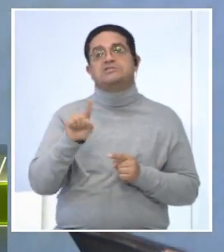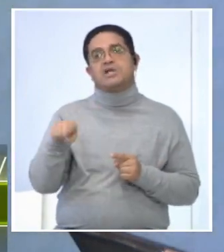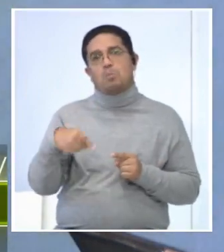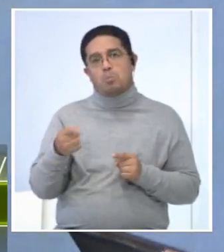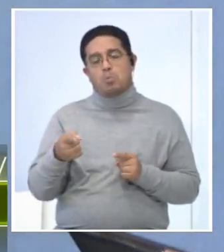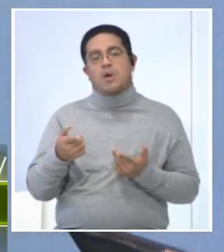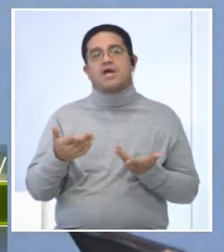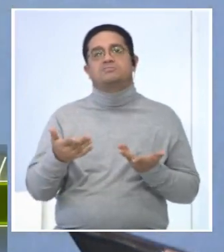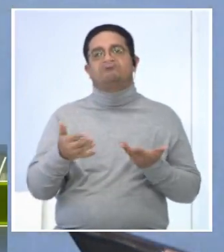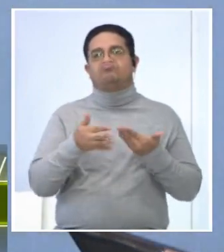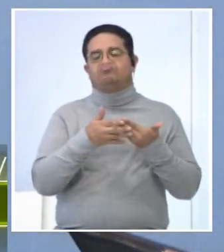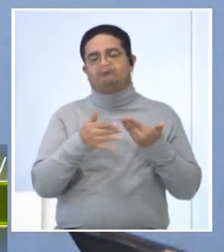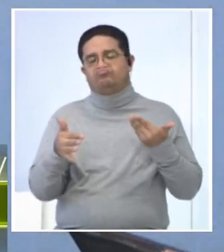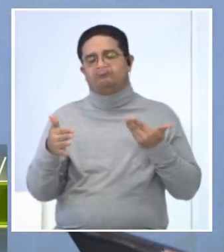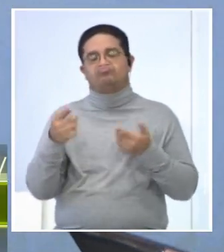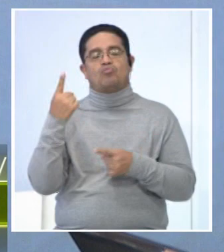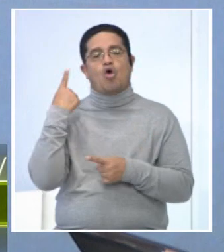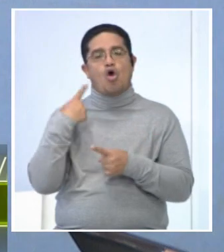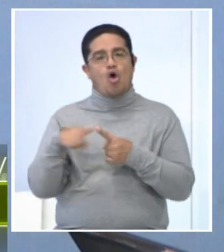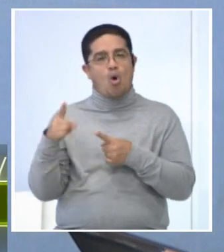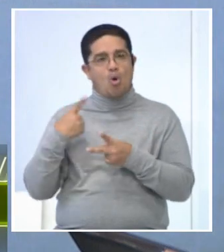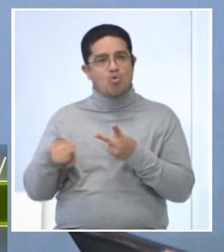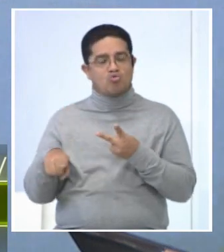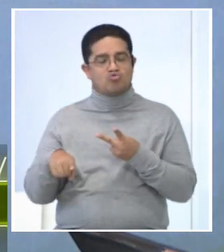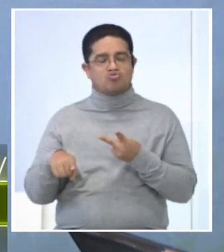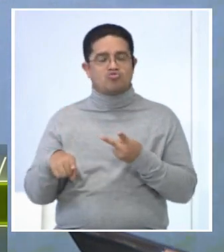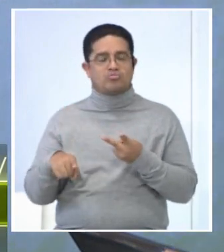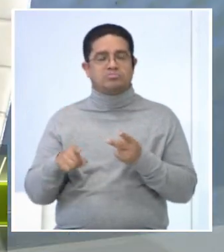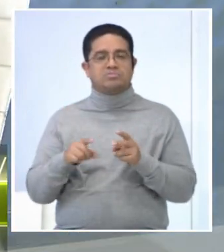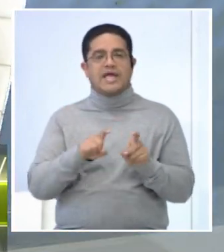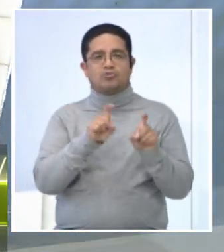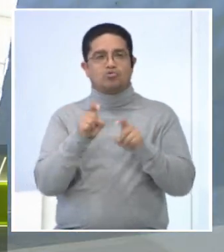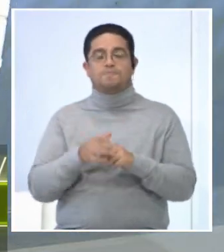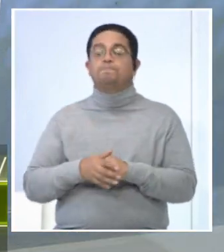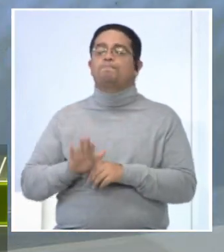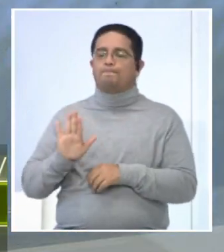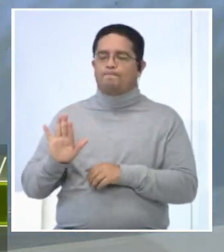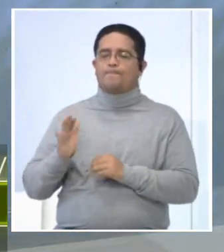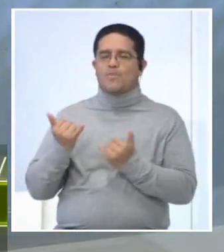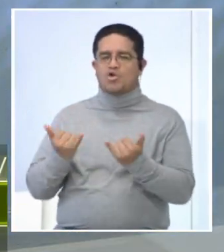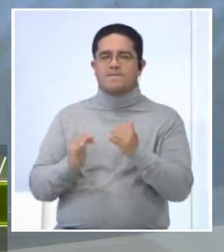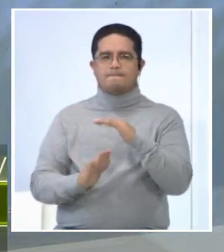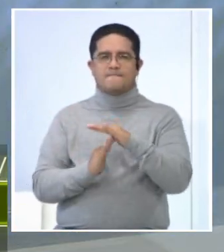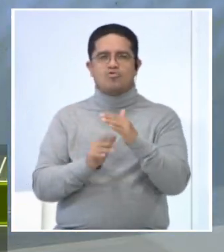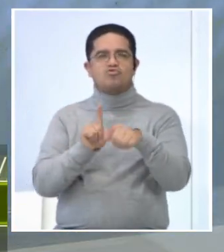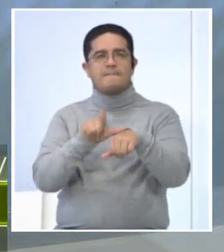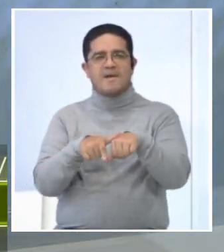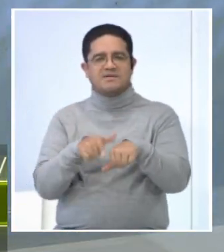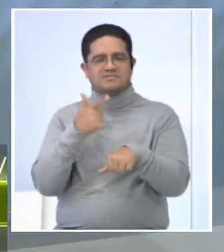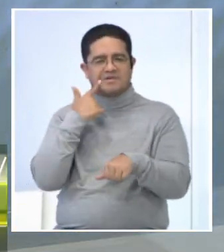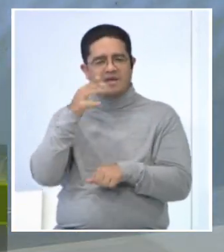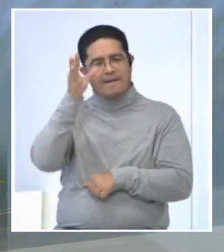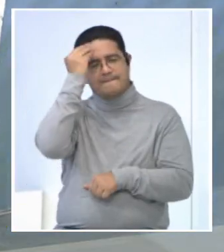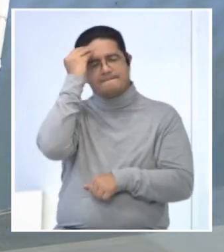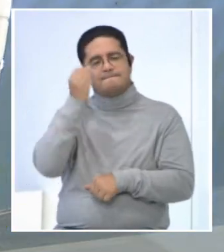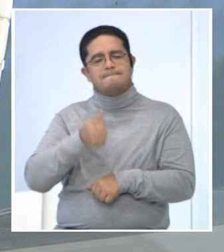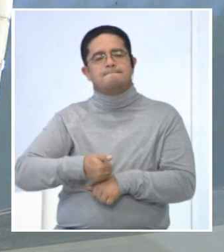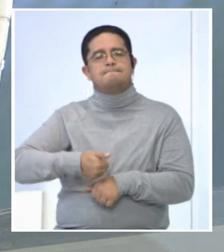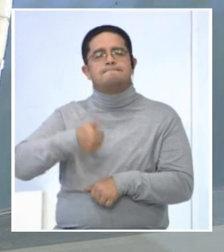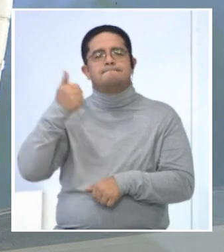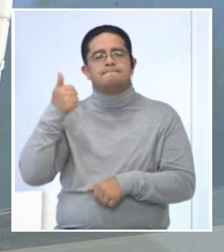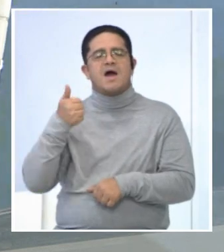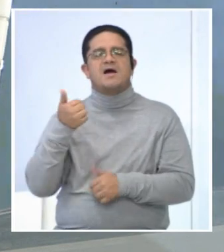el sinnúmero de estudios radiológicos. Muy bien, vamos a irnos a la pausa. Al regreso seguimos conociendo más. Vamos a ver sobre los